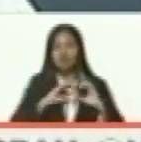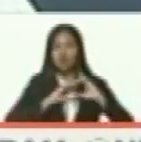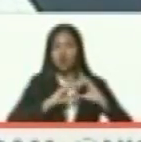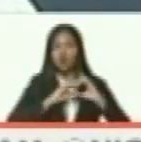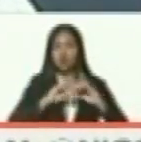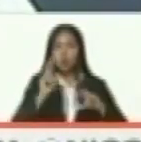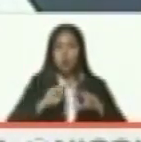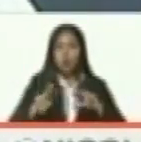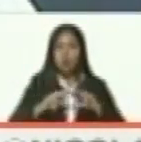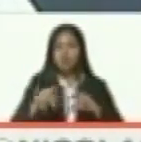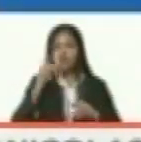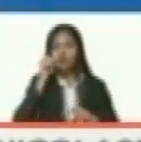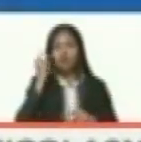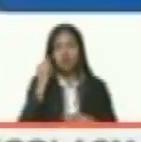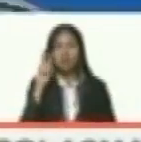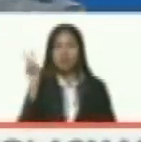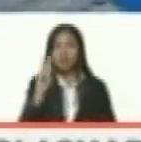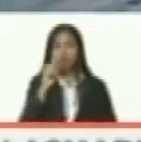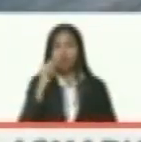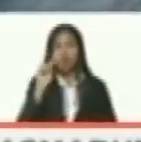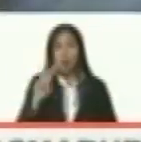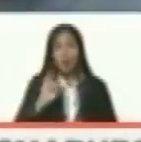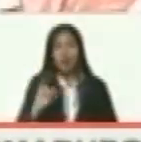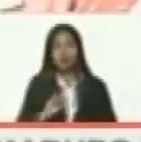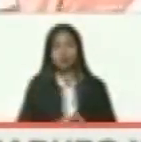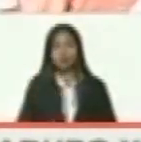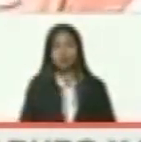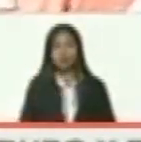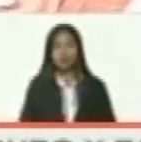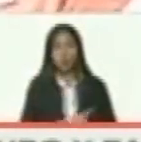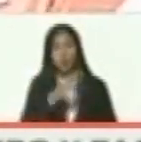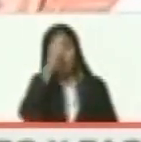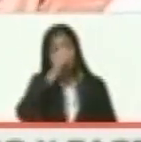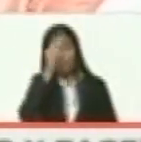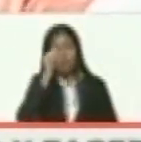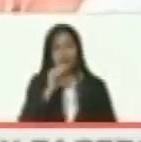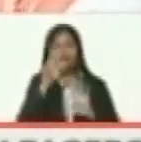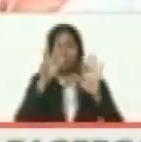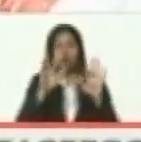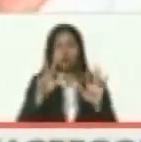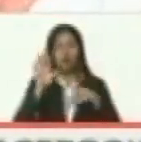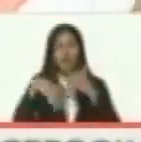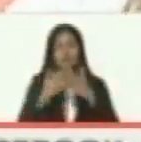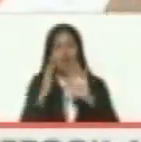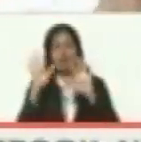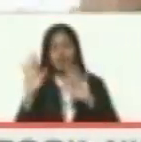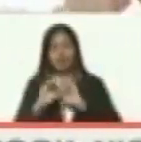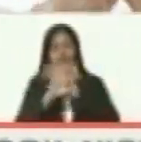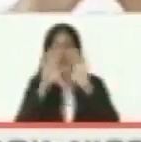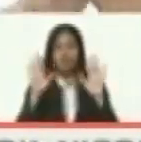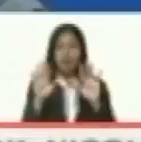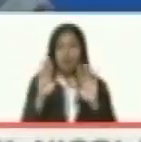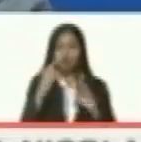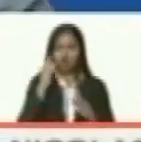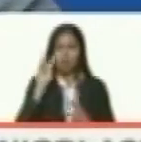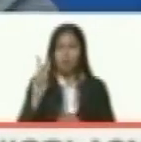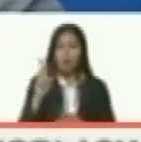con los niños y niñas de Venezuela. Ustedes lo ven los domingos de 8 a 10.